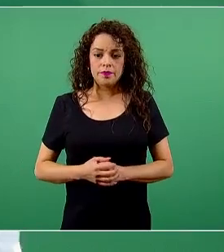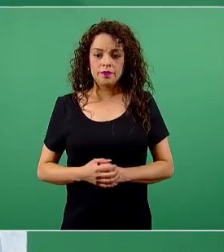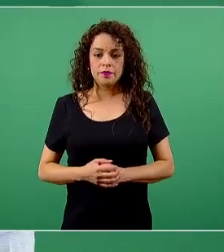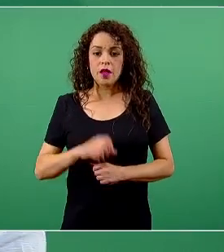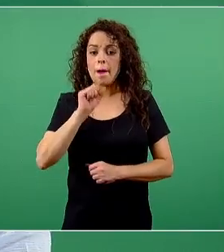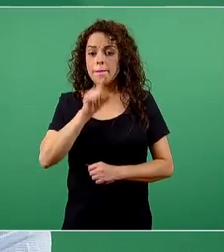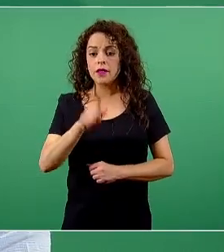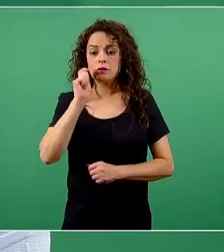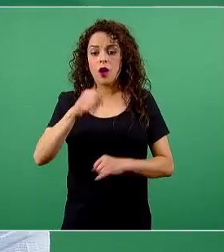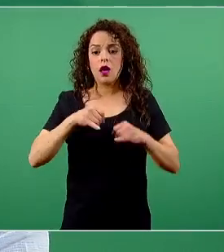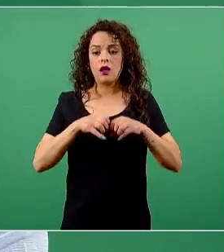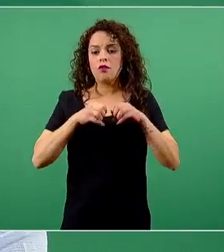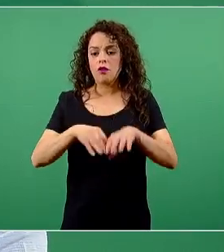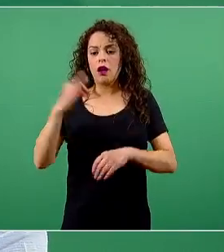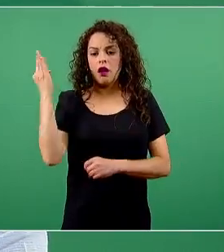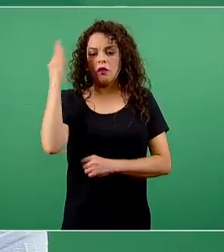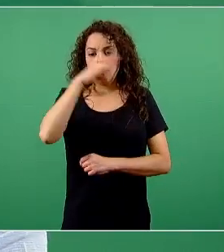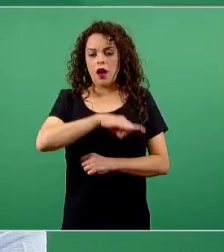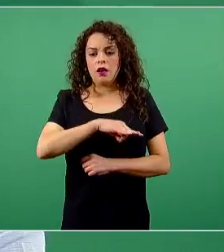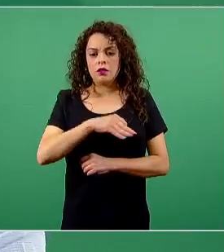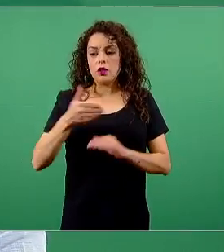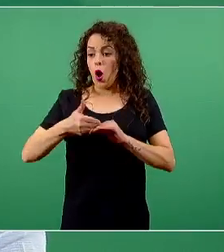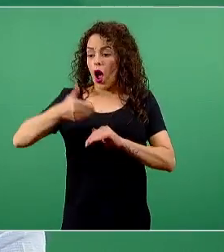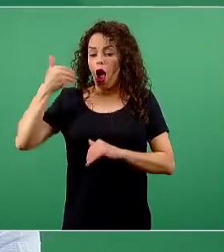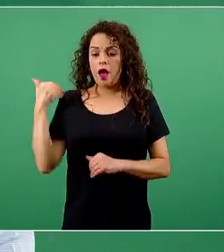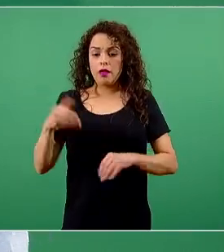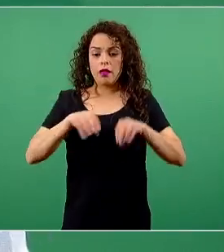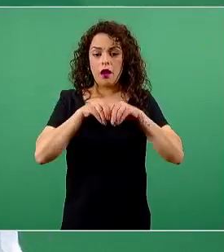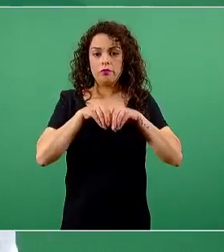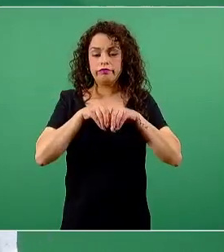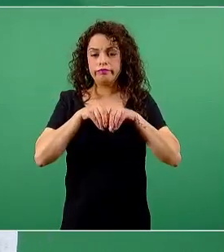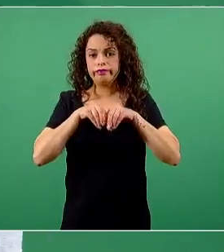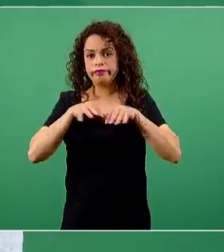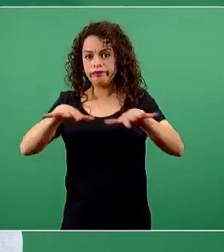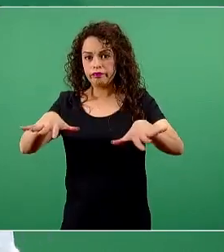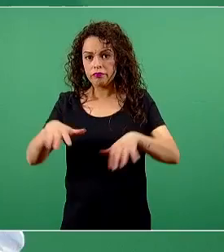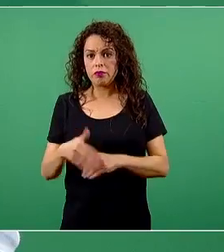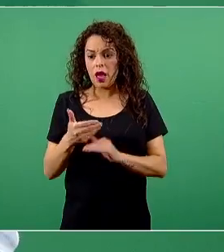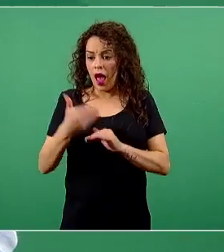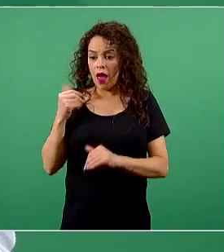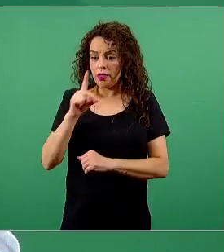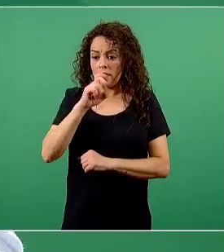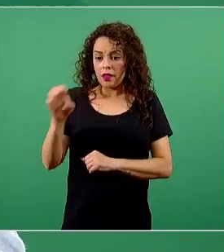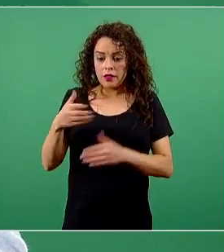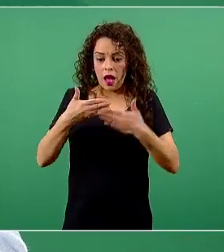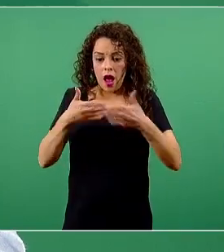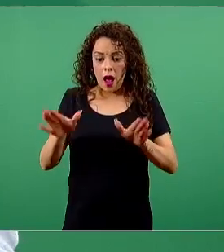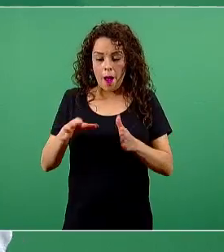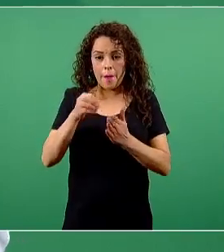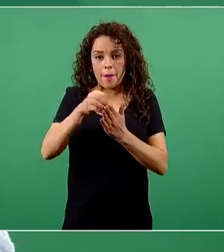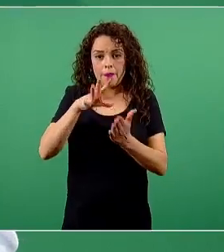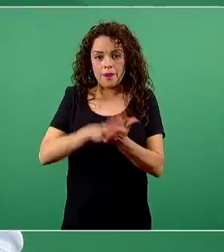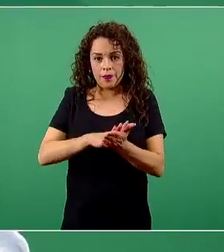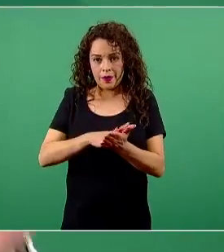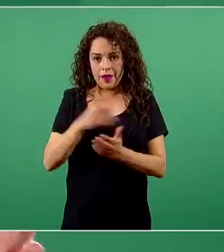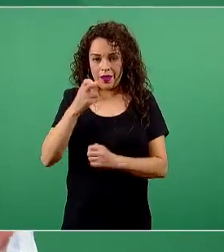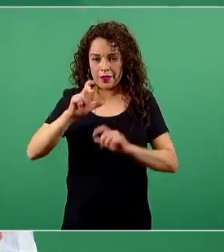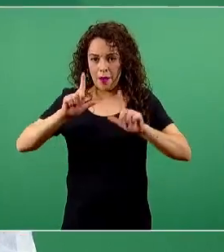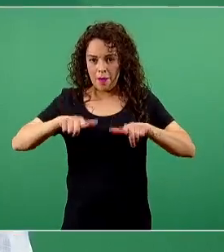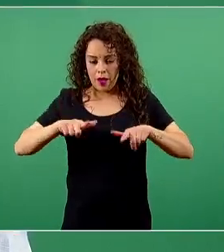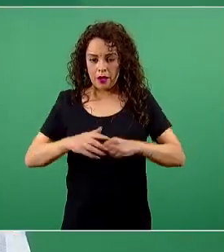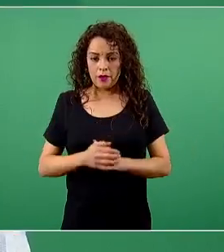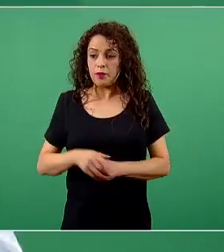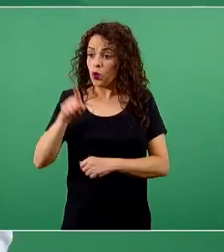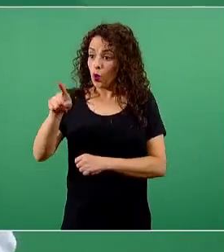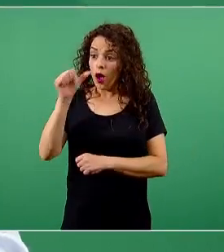falsa información que había circulado antes de que abriéramos la página de que se registrara. Si usted se registró ayer, tiene 50 y más años de